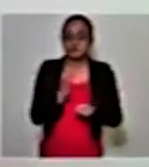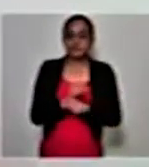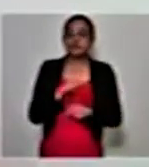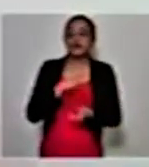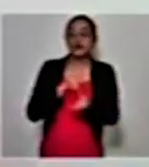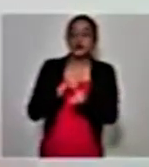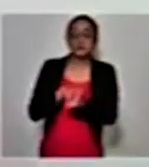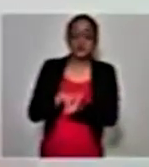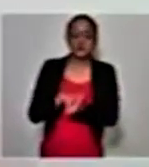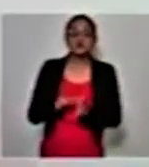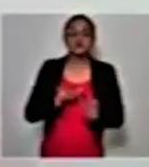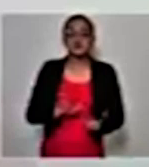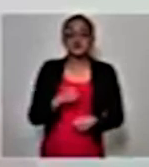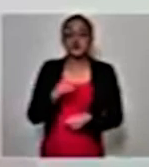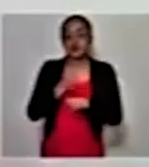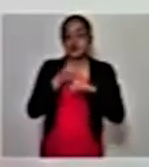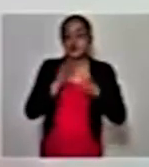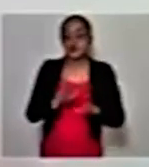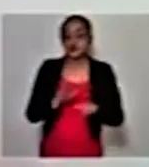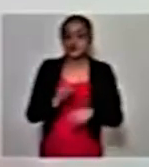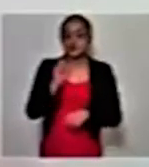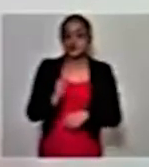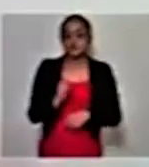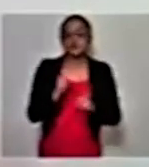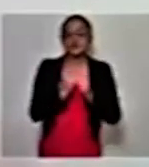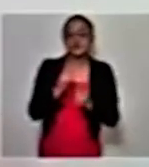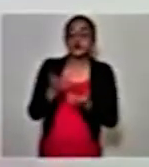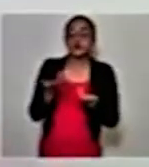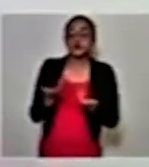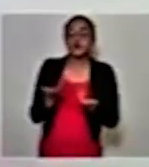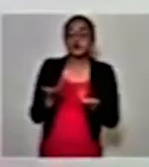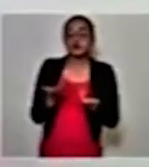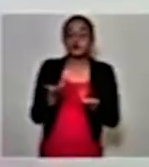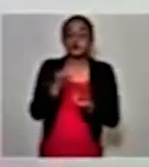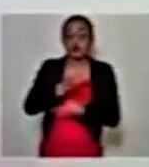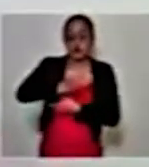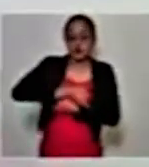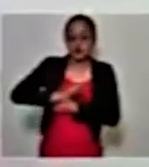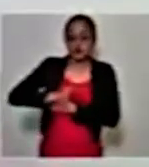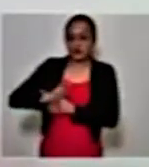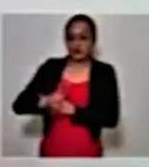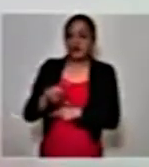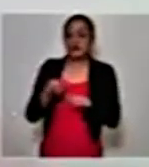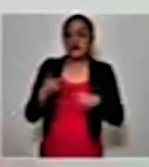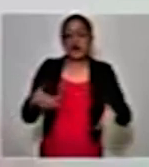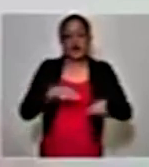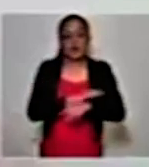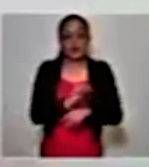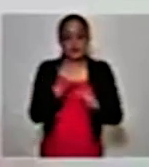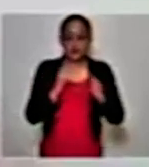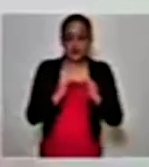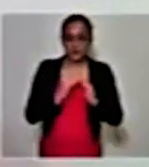sentido. De igual manera, le informamos con relación a las autorizaciones de reubicación